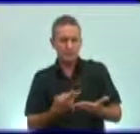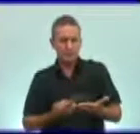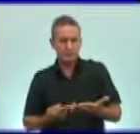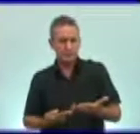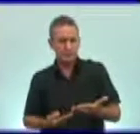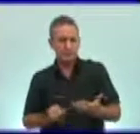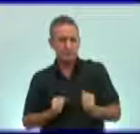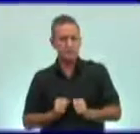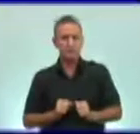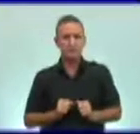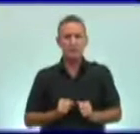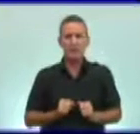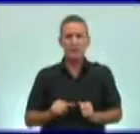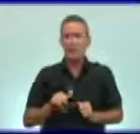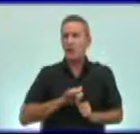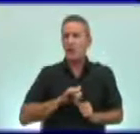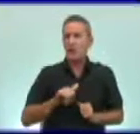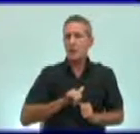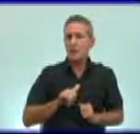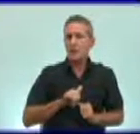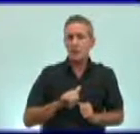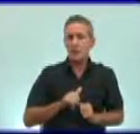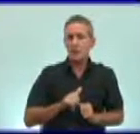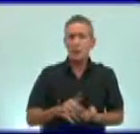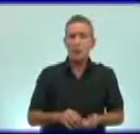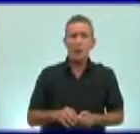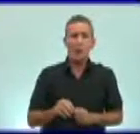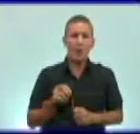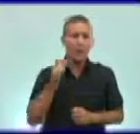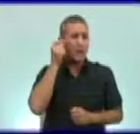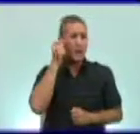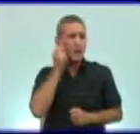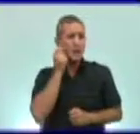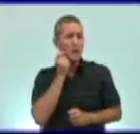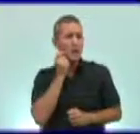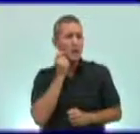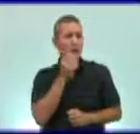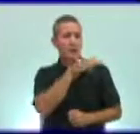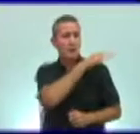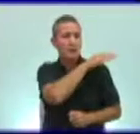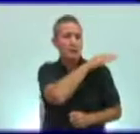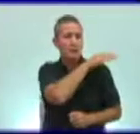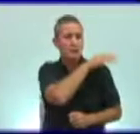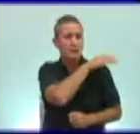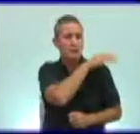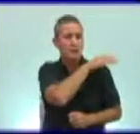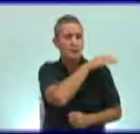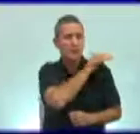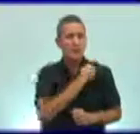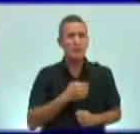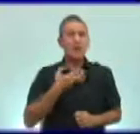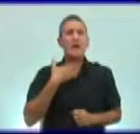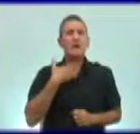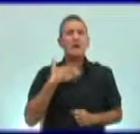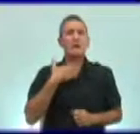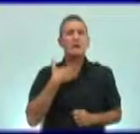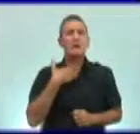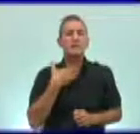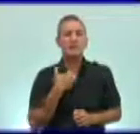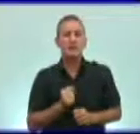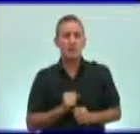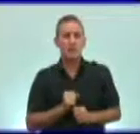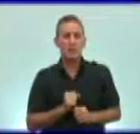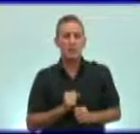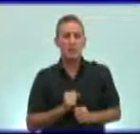hablado en otros momentos. Es decir, cómo el deseo de enaltecer las glorias del Libertador los va